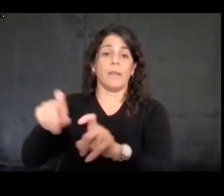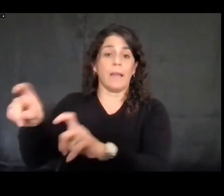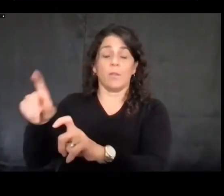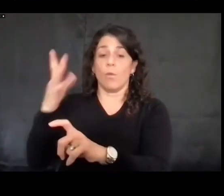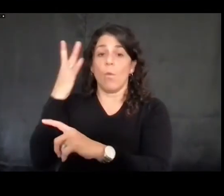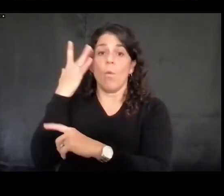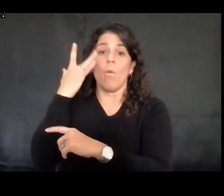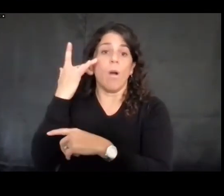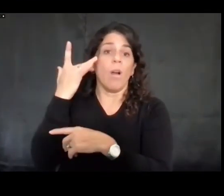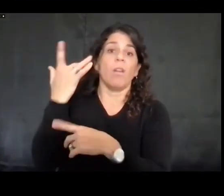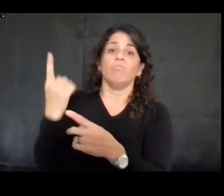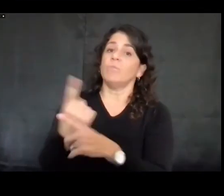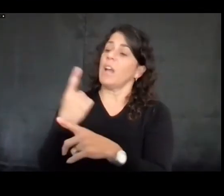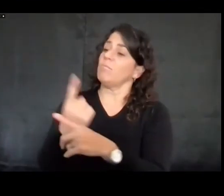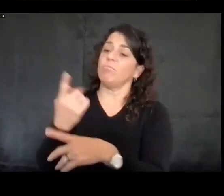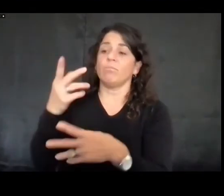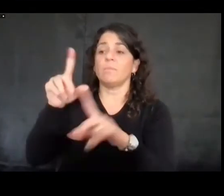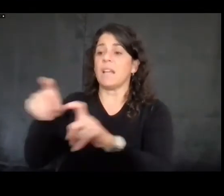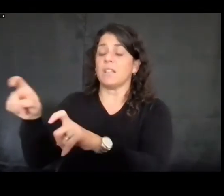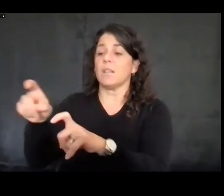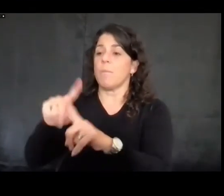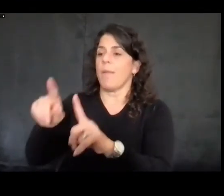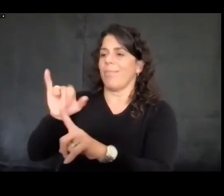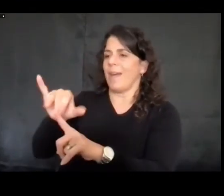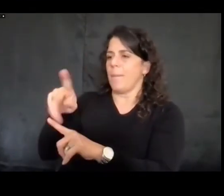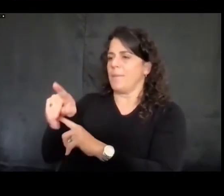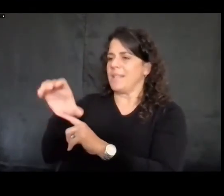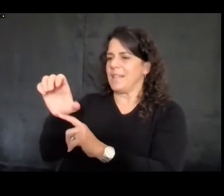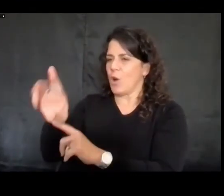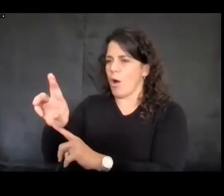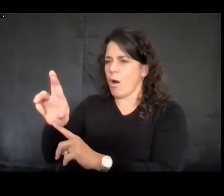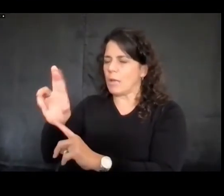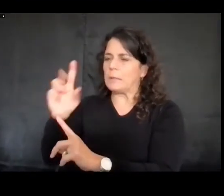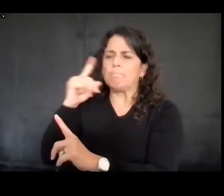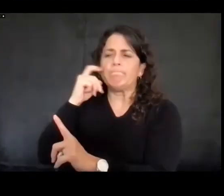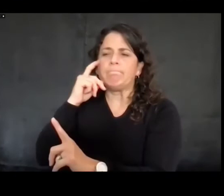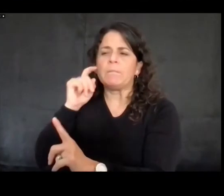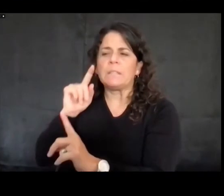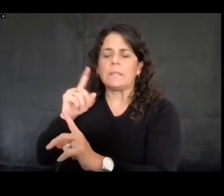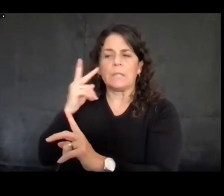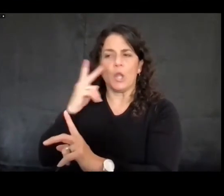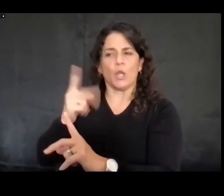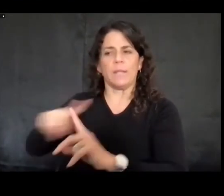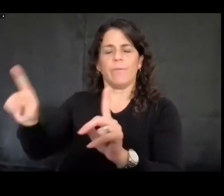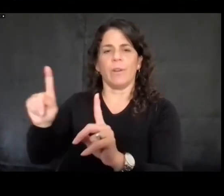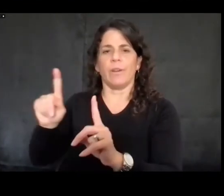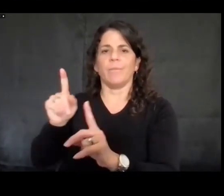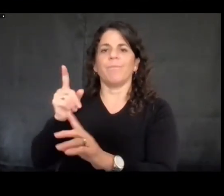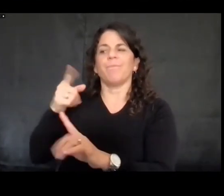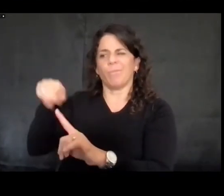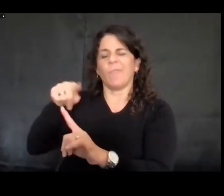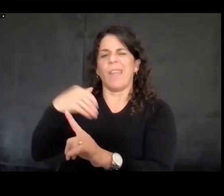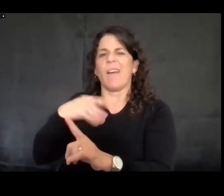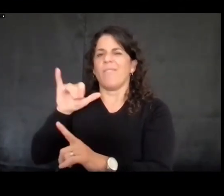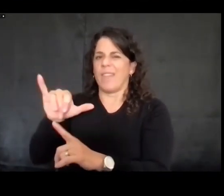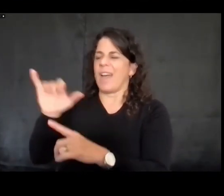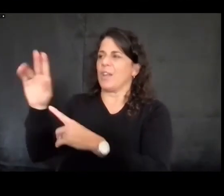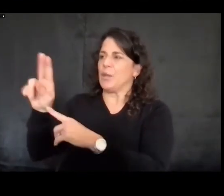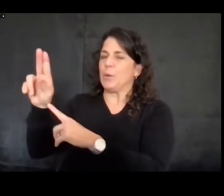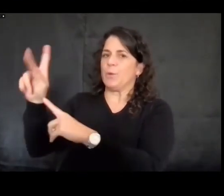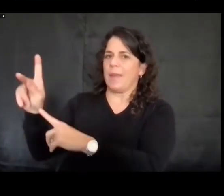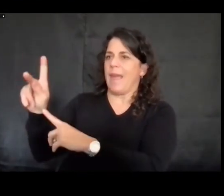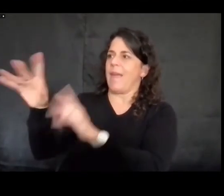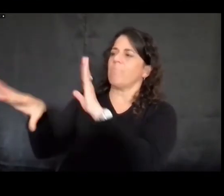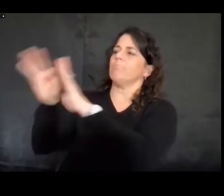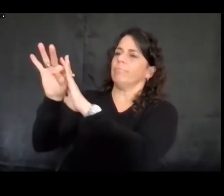porque el molde de pcr se mira un poco es oficioso y tenían este